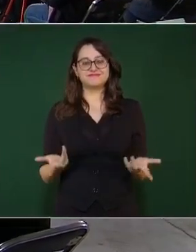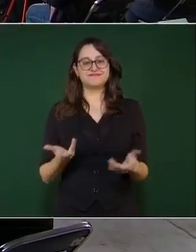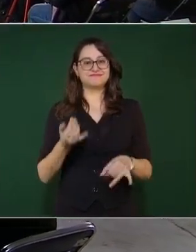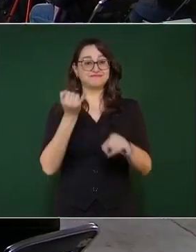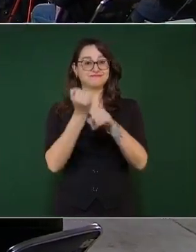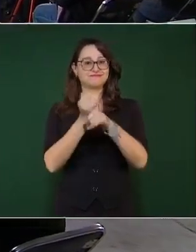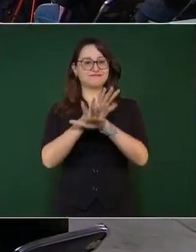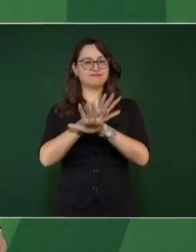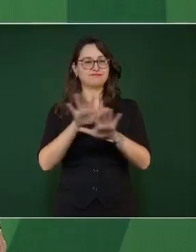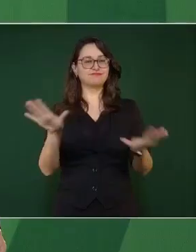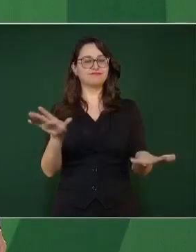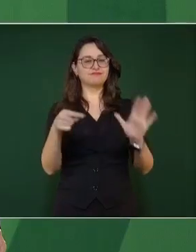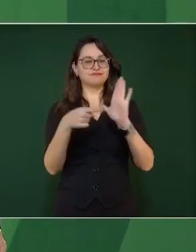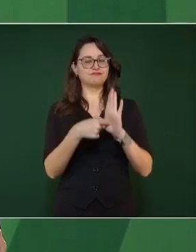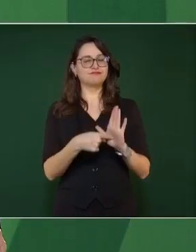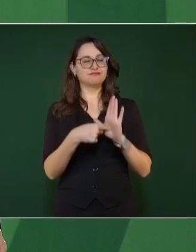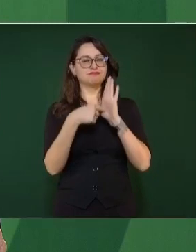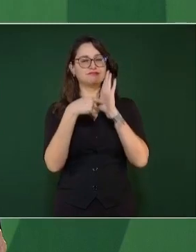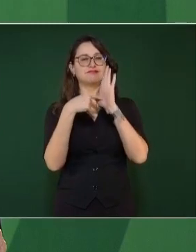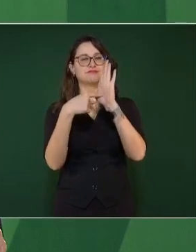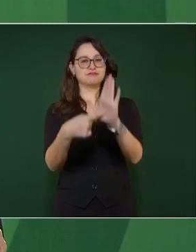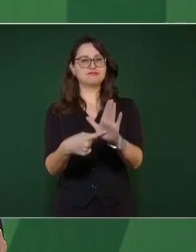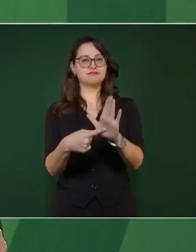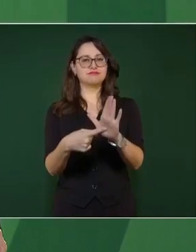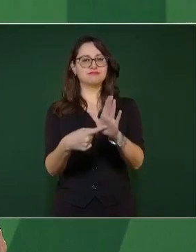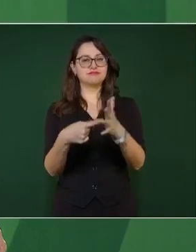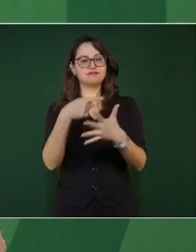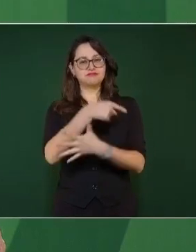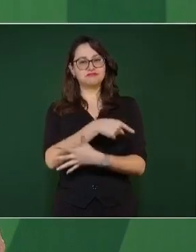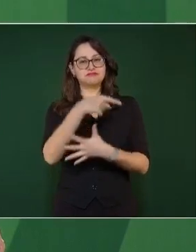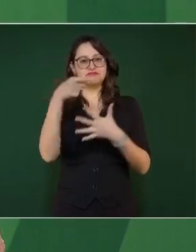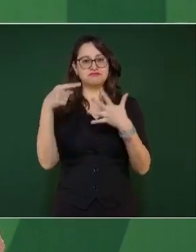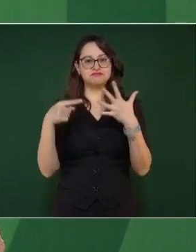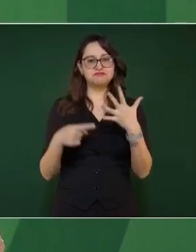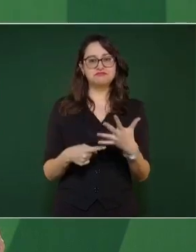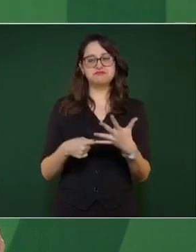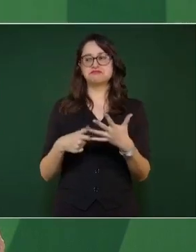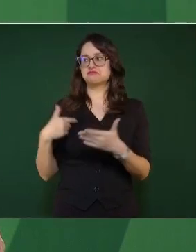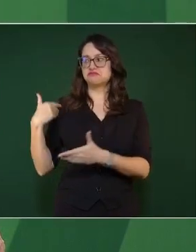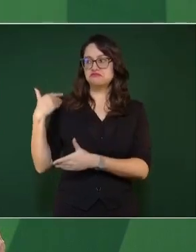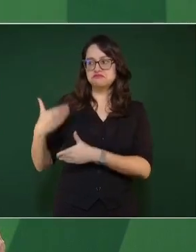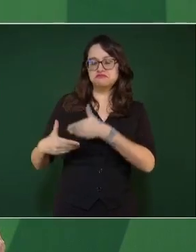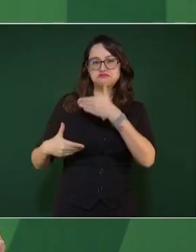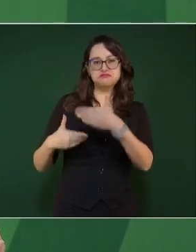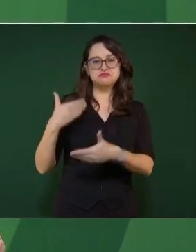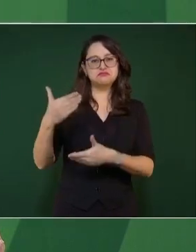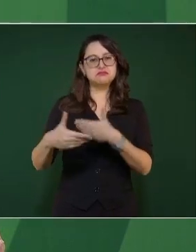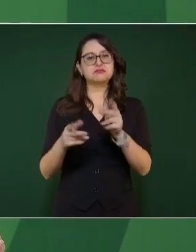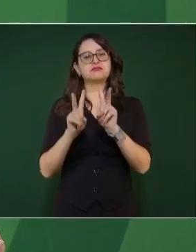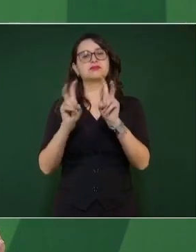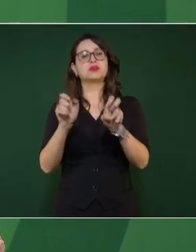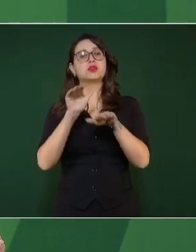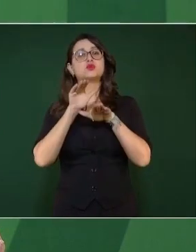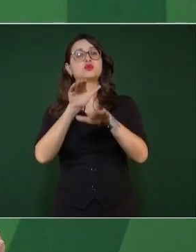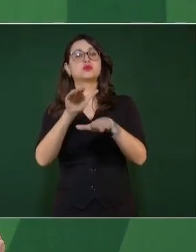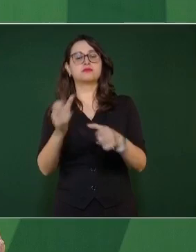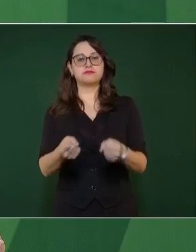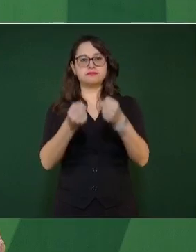informarles de cómo vamos en seguridad. Y